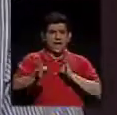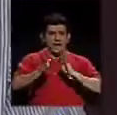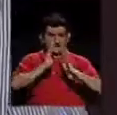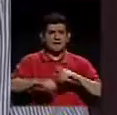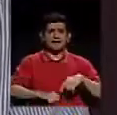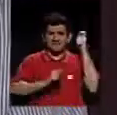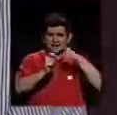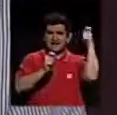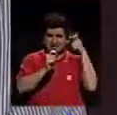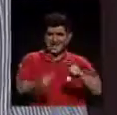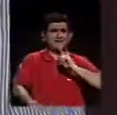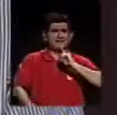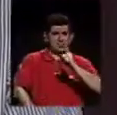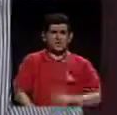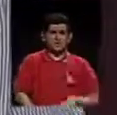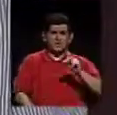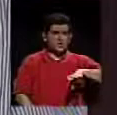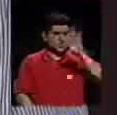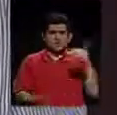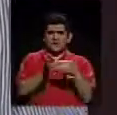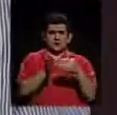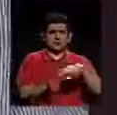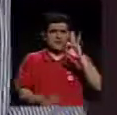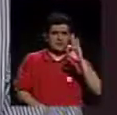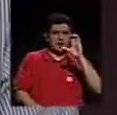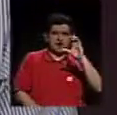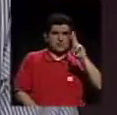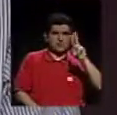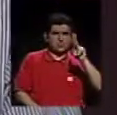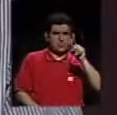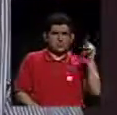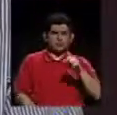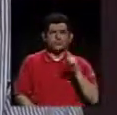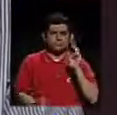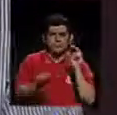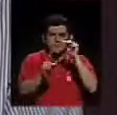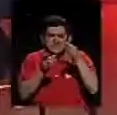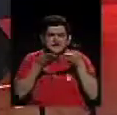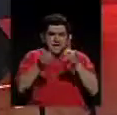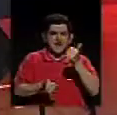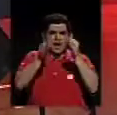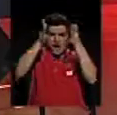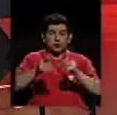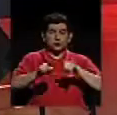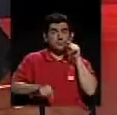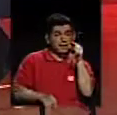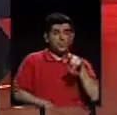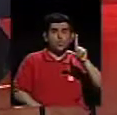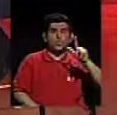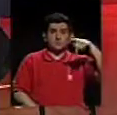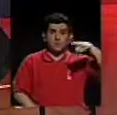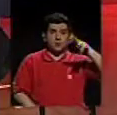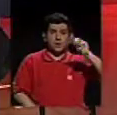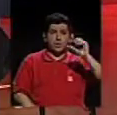expresamente en decir que la no reelección de don Fernando Cruz era darle un mensaje a los otros magistrados, pero en realidad lo que estaba diciendo don Luis